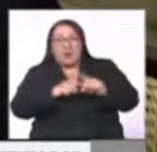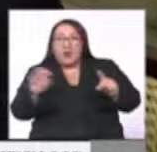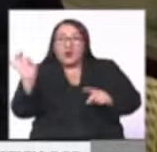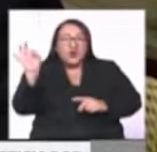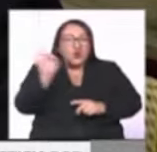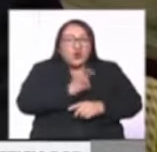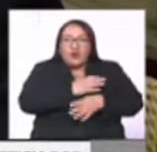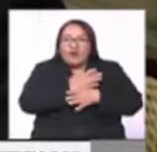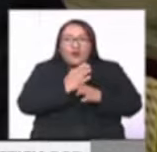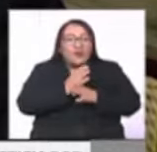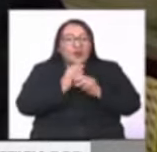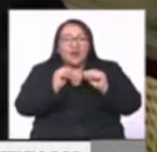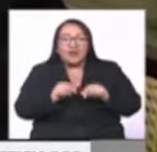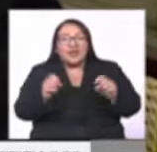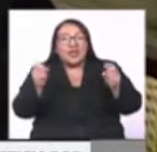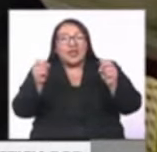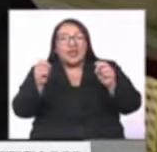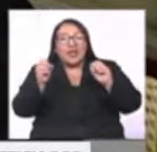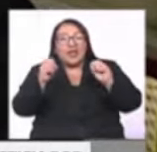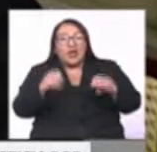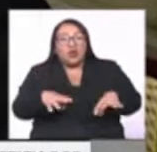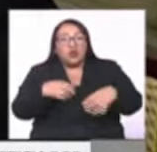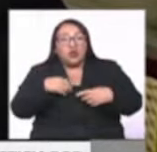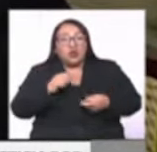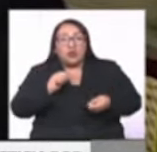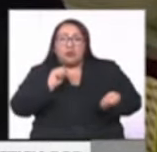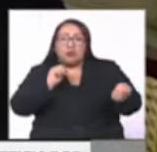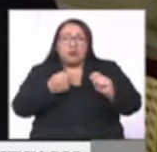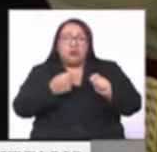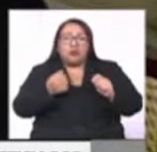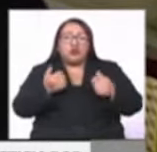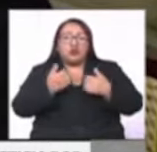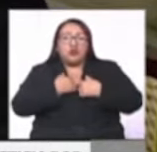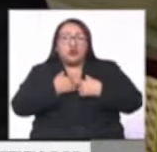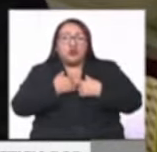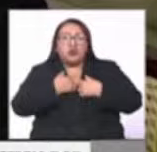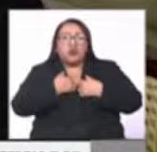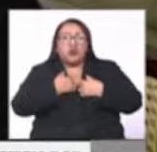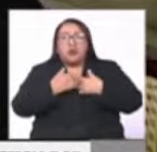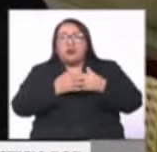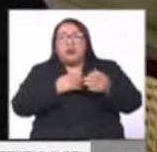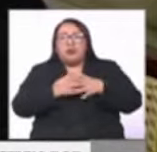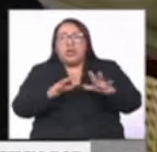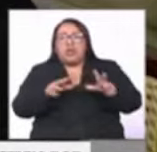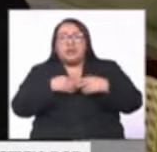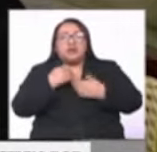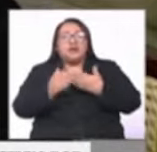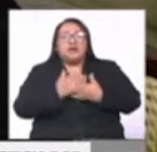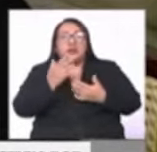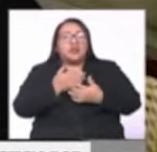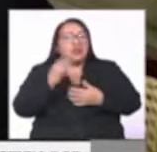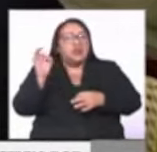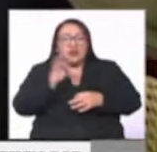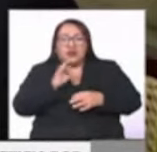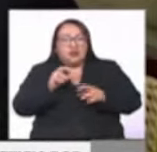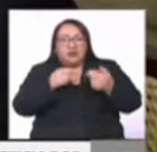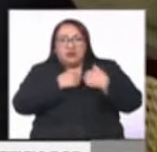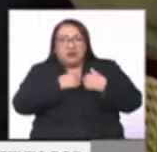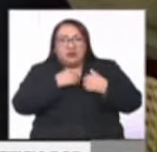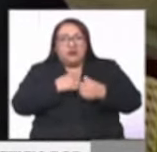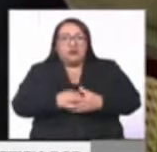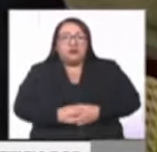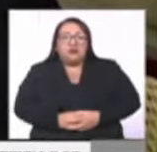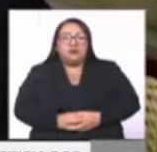manera esta renuncia irrevocable implica un reconocimiento o aceptación de ningún tipo de